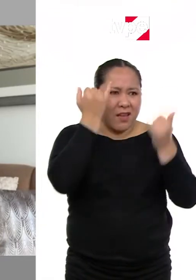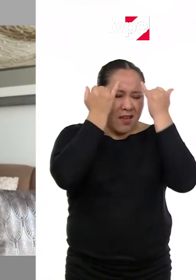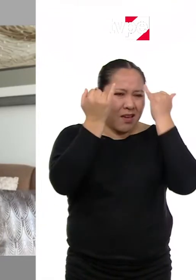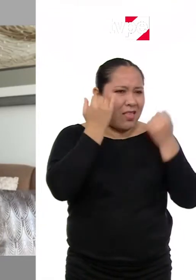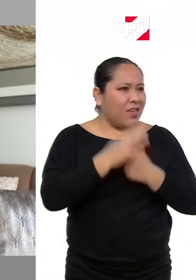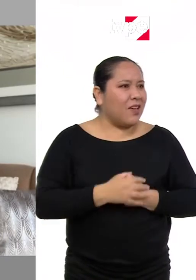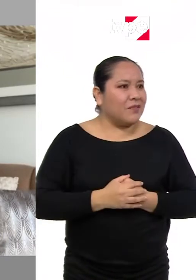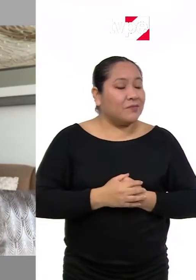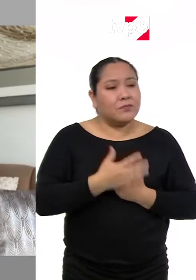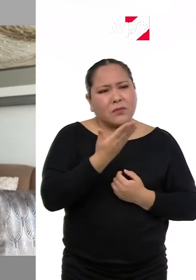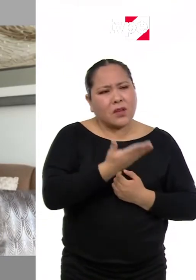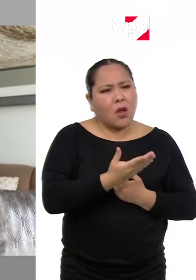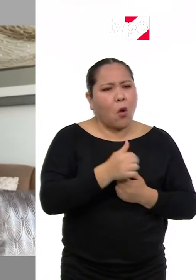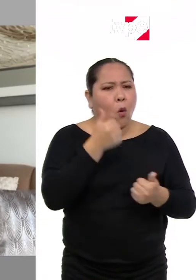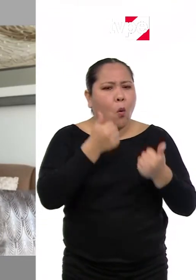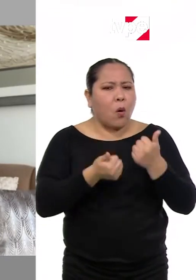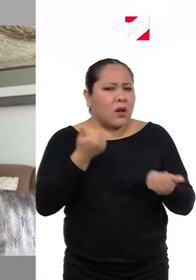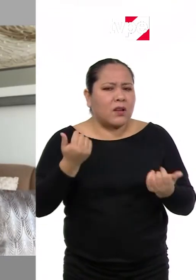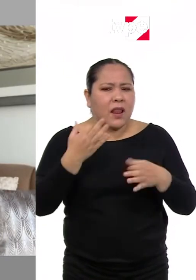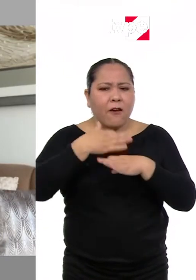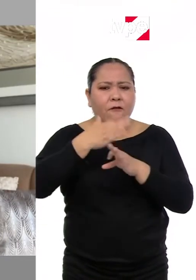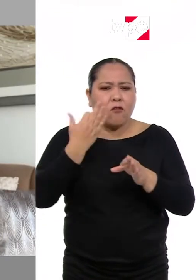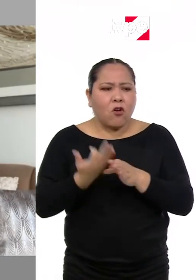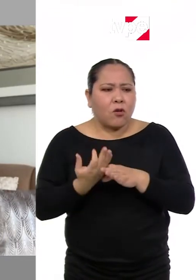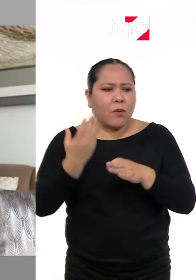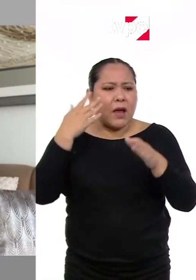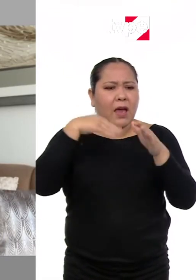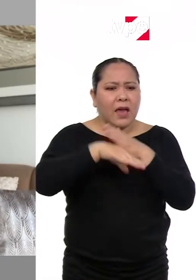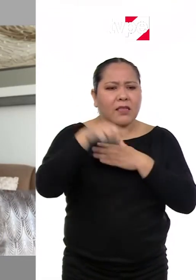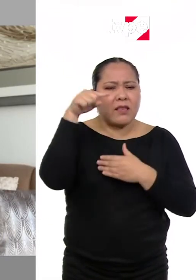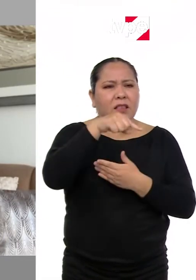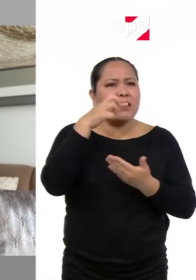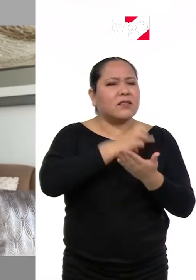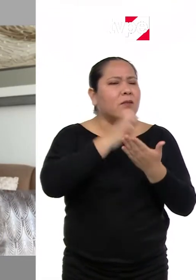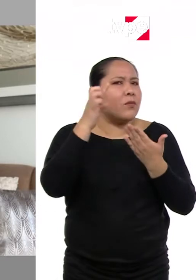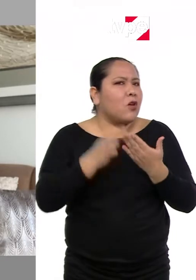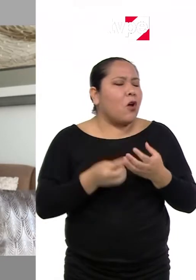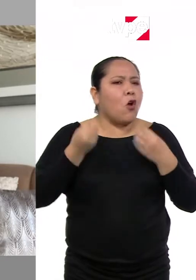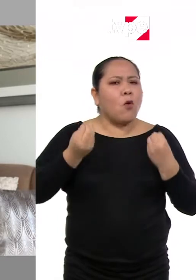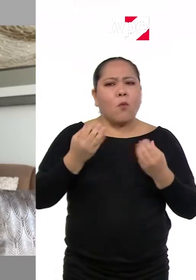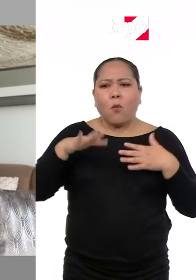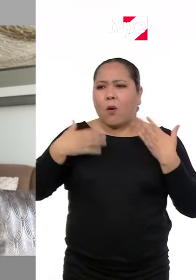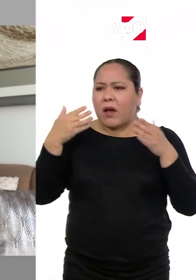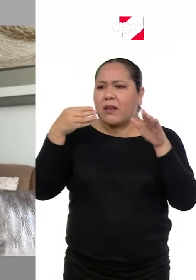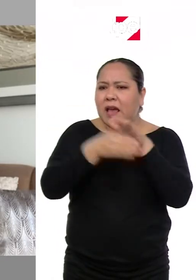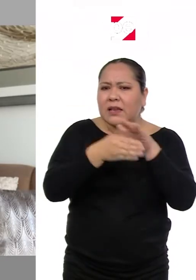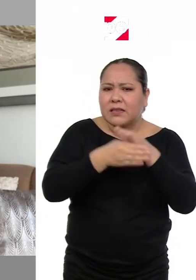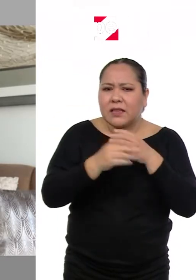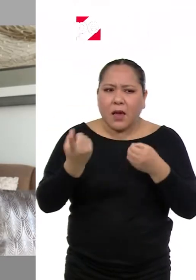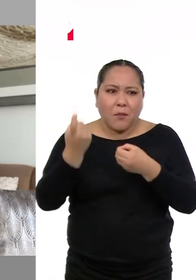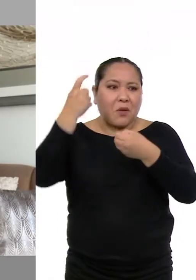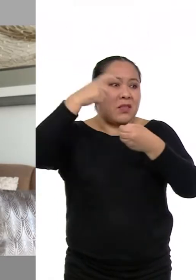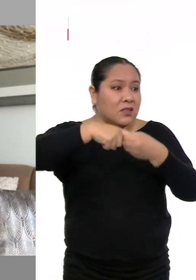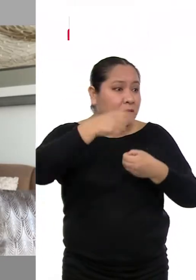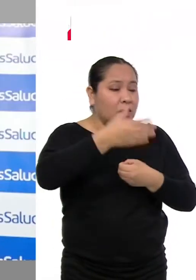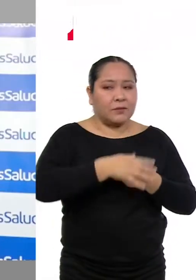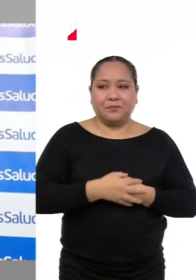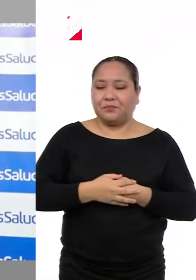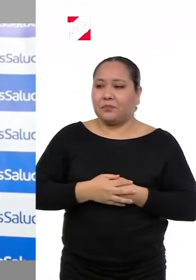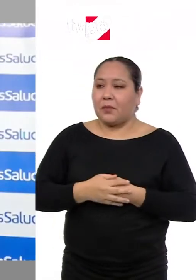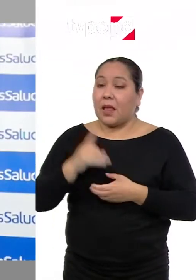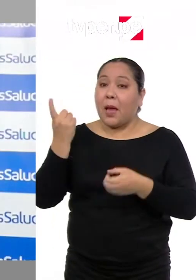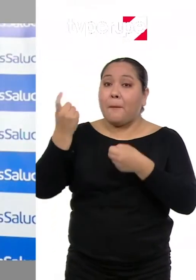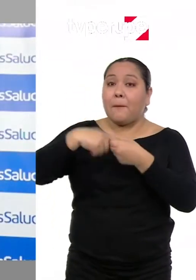iniciativa. Doctora, ¿a través de qué plataforma se desarrolla este programa y cómo pueden acceder y ser parte de él?